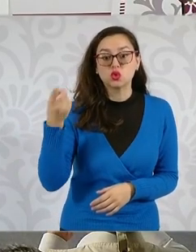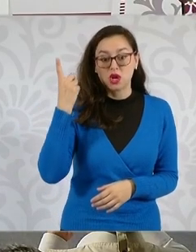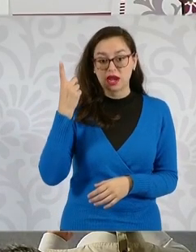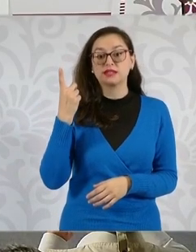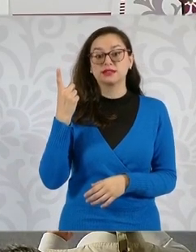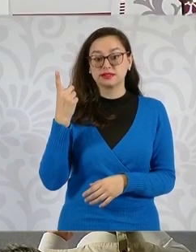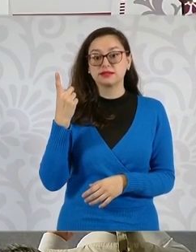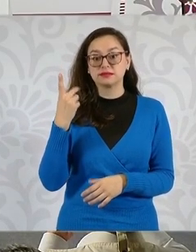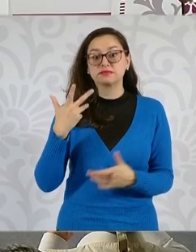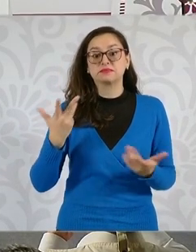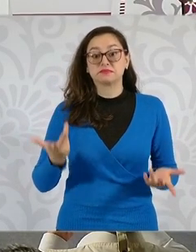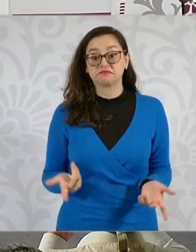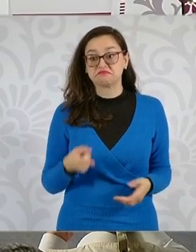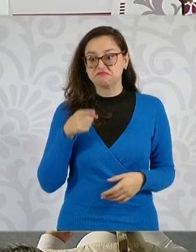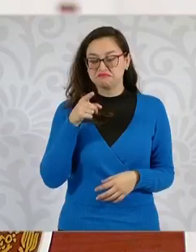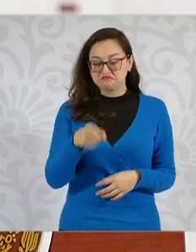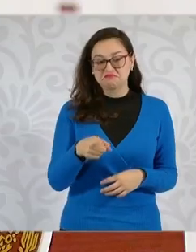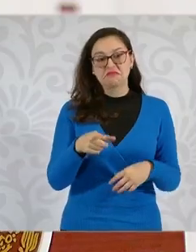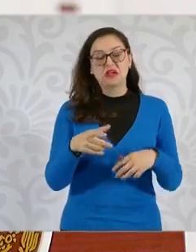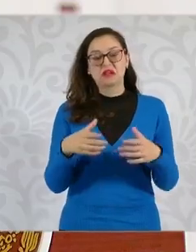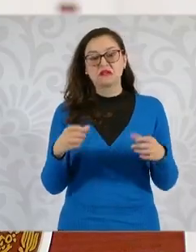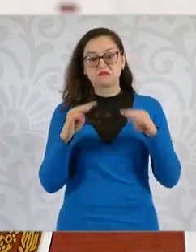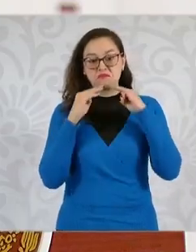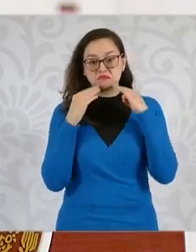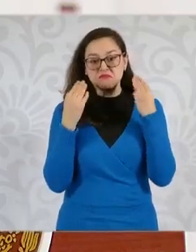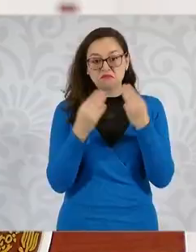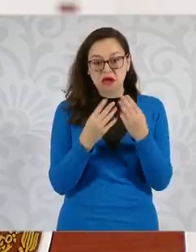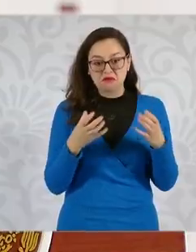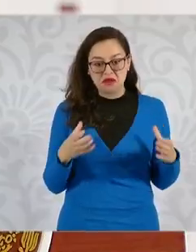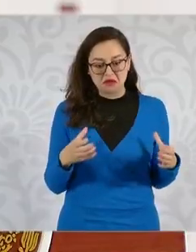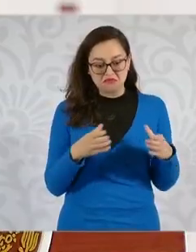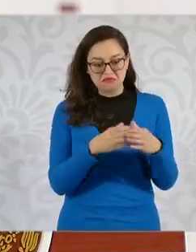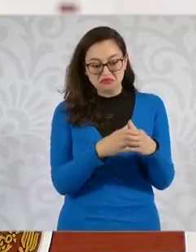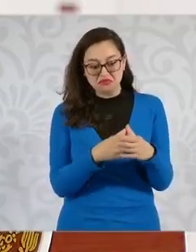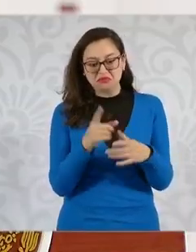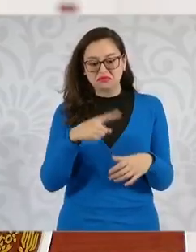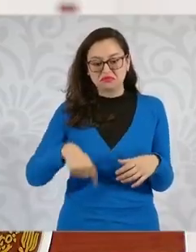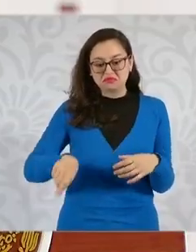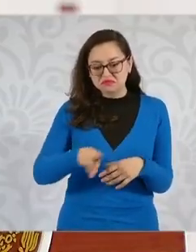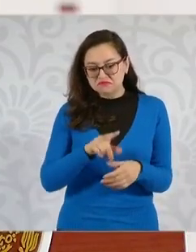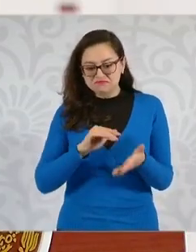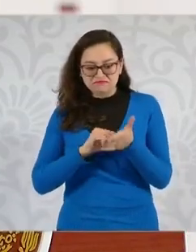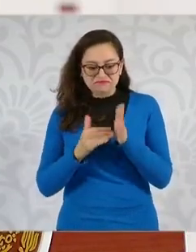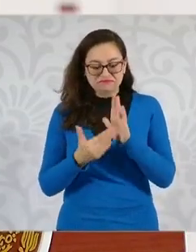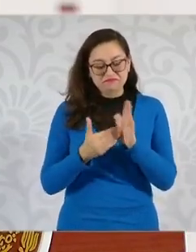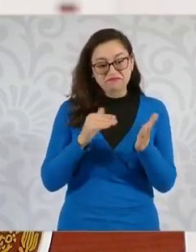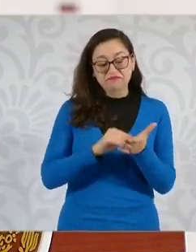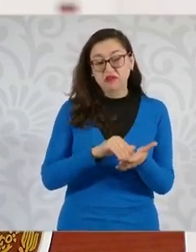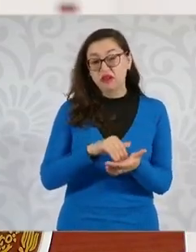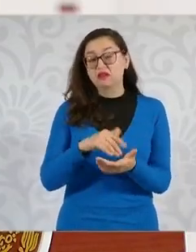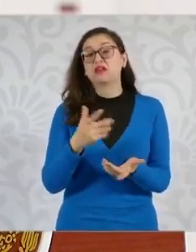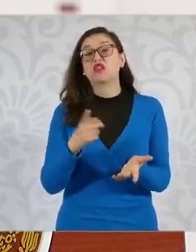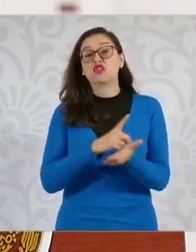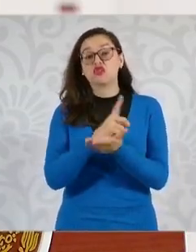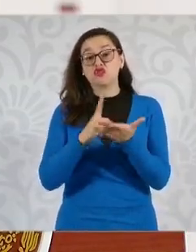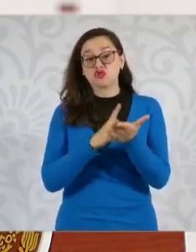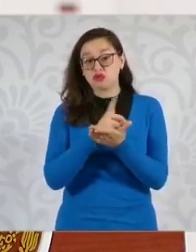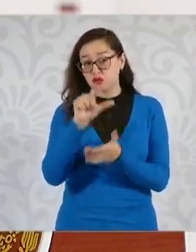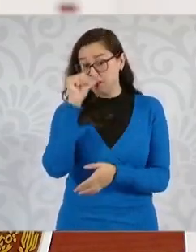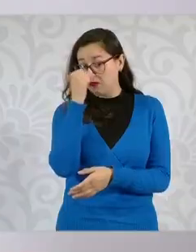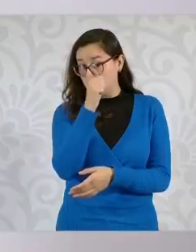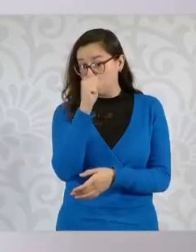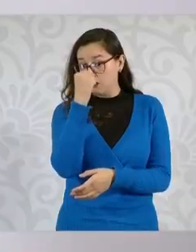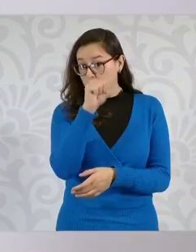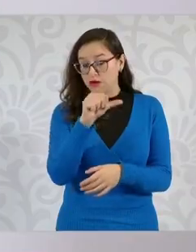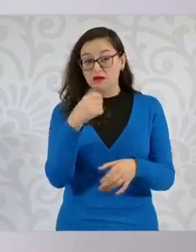continua por conspiración para la distribución internacional de cocaína, conspiración para